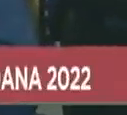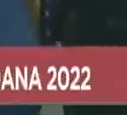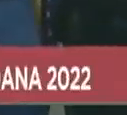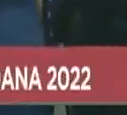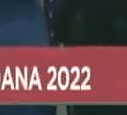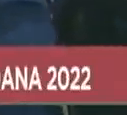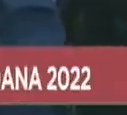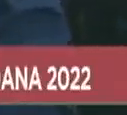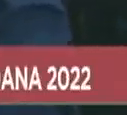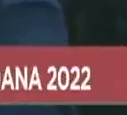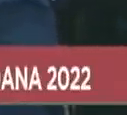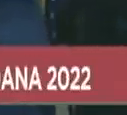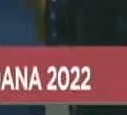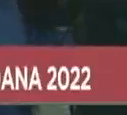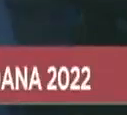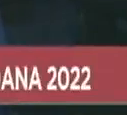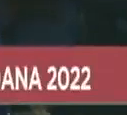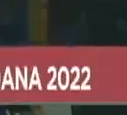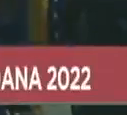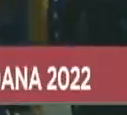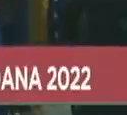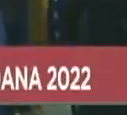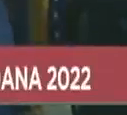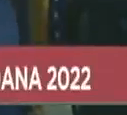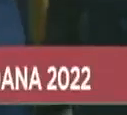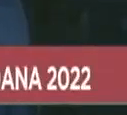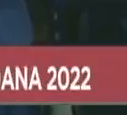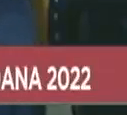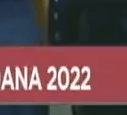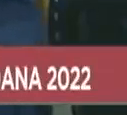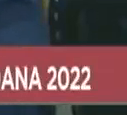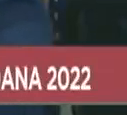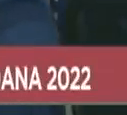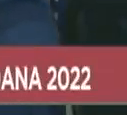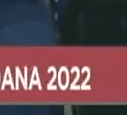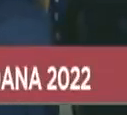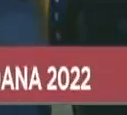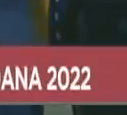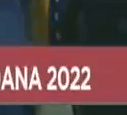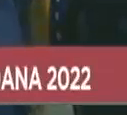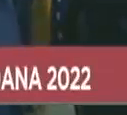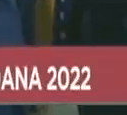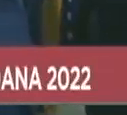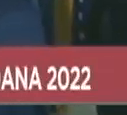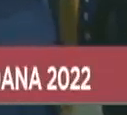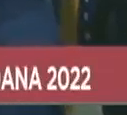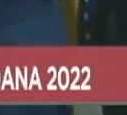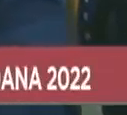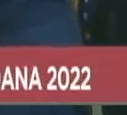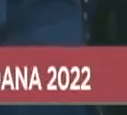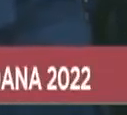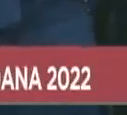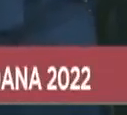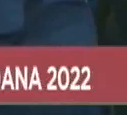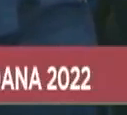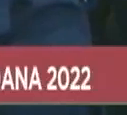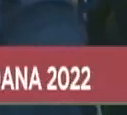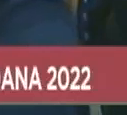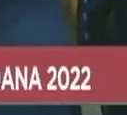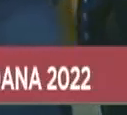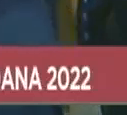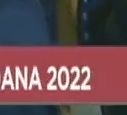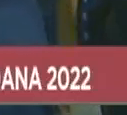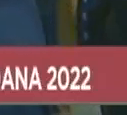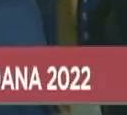es luchar contra aquellos que utilizan los medios de comunicación a través de las redes sociales para mentir y que violan